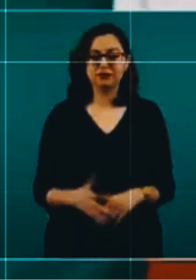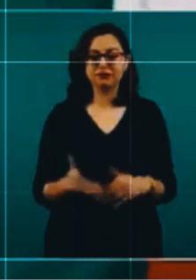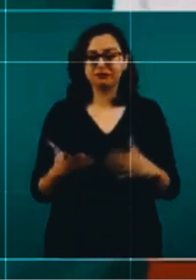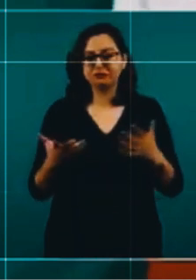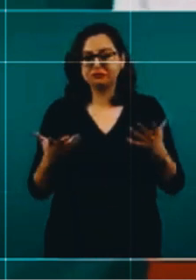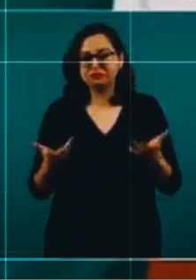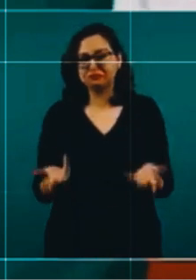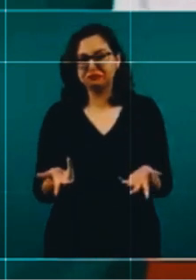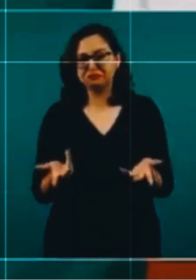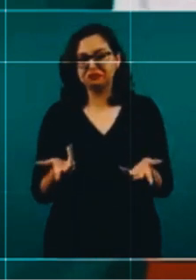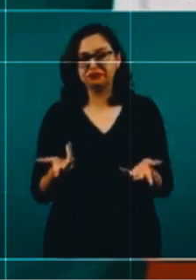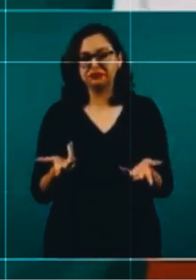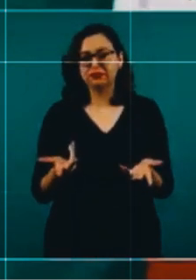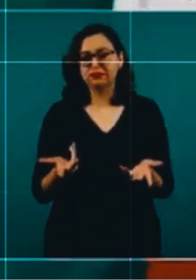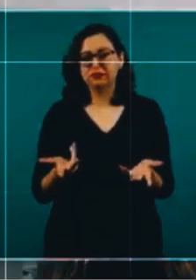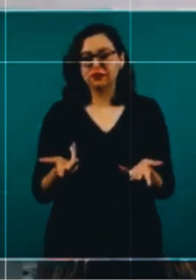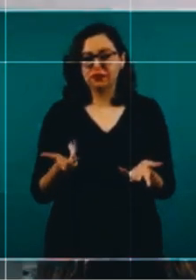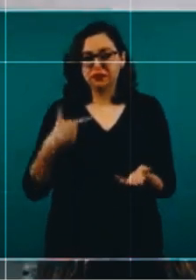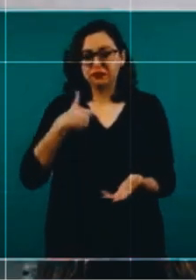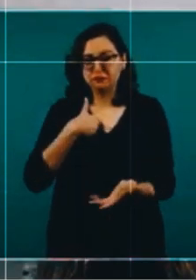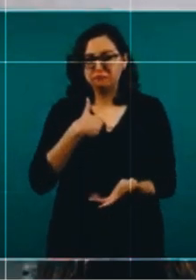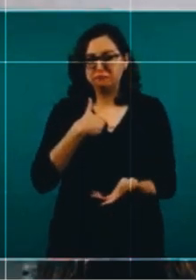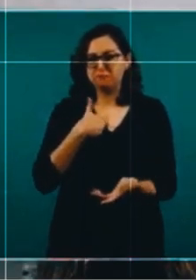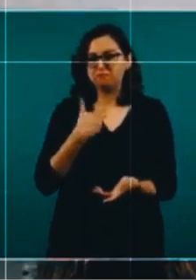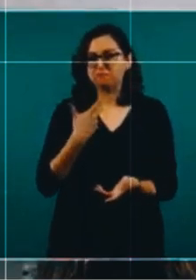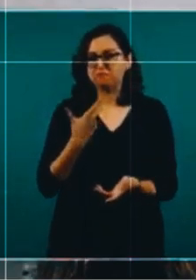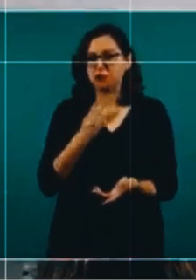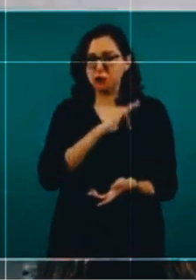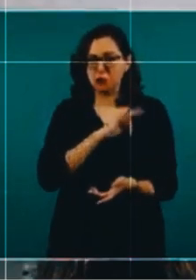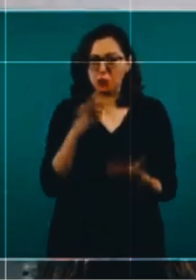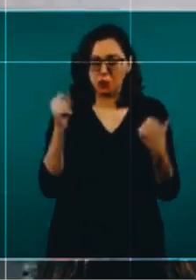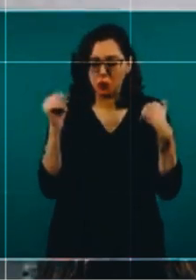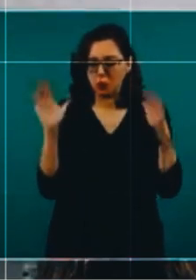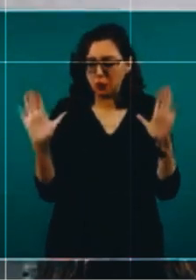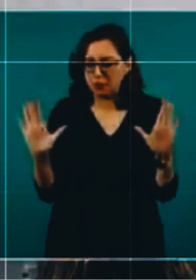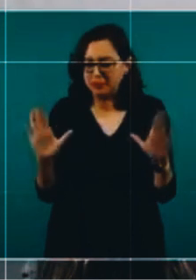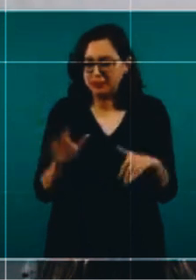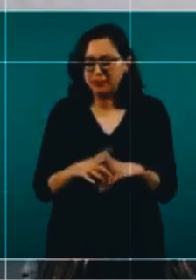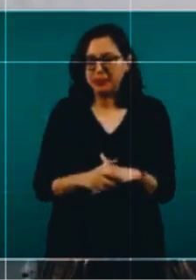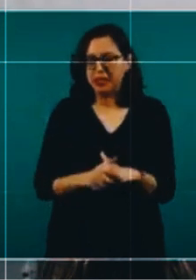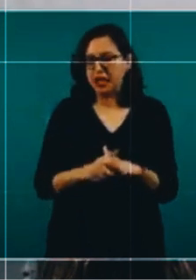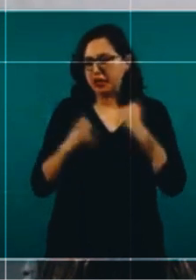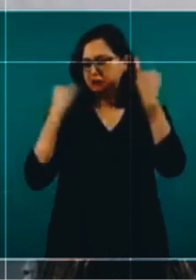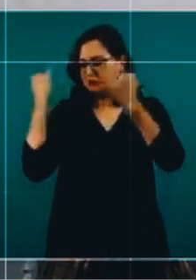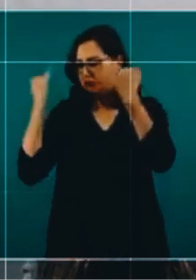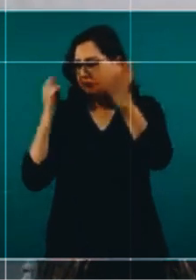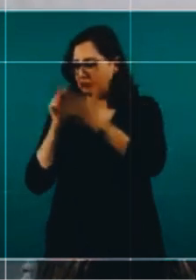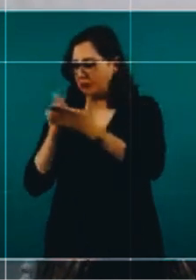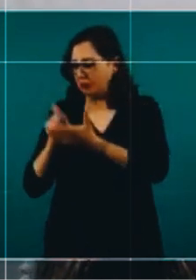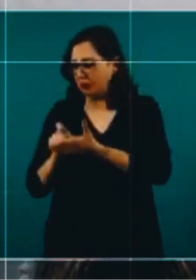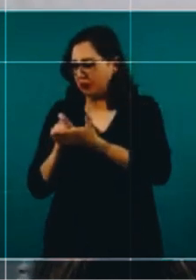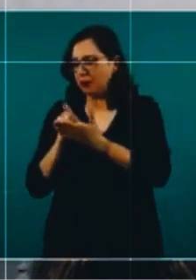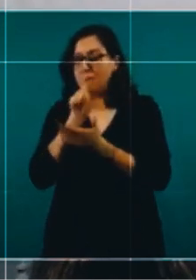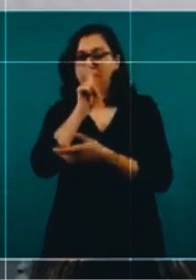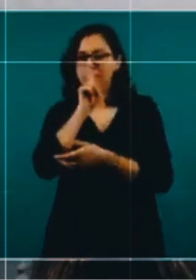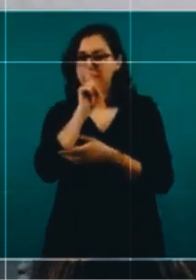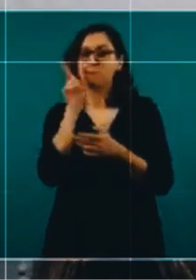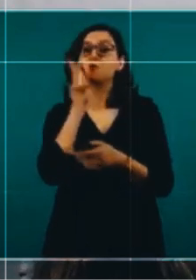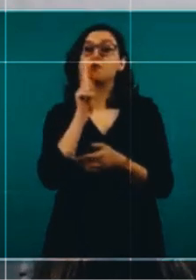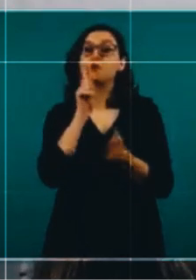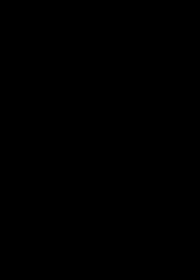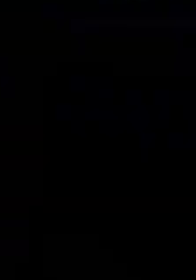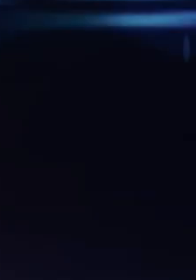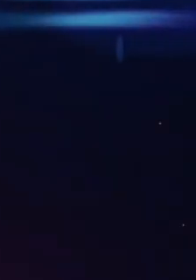escribiendo, imaginando, no. Pruebas.